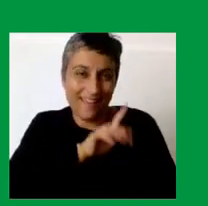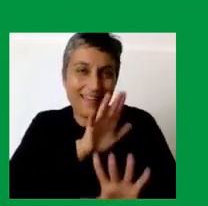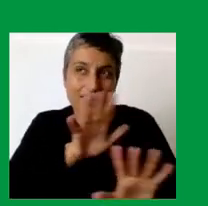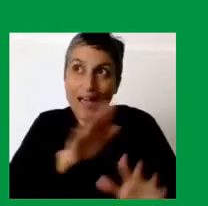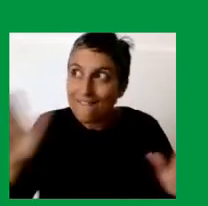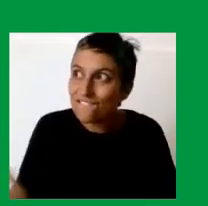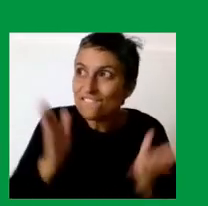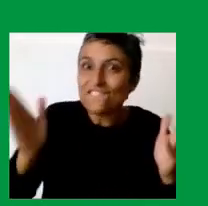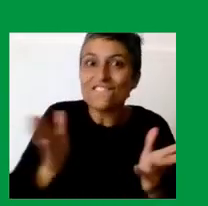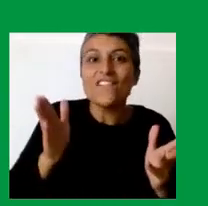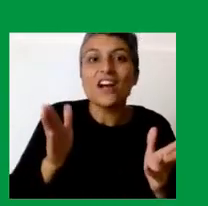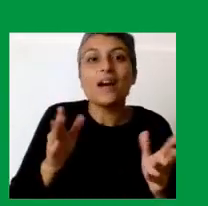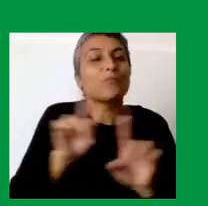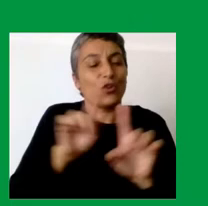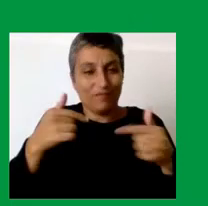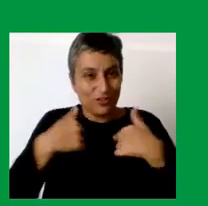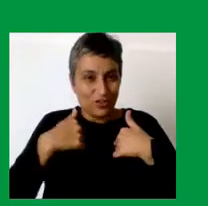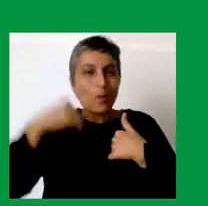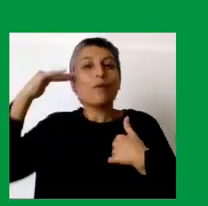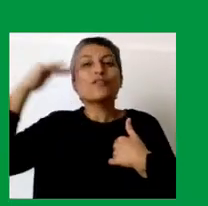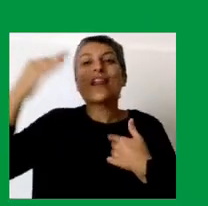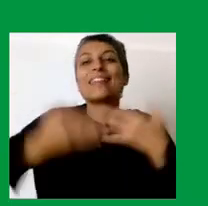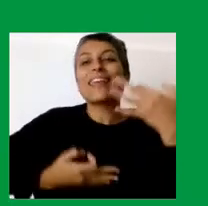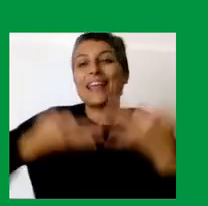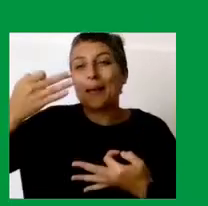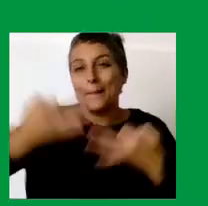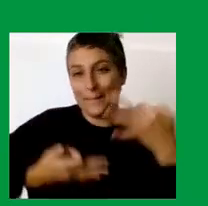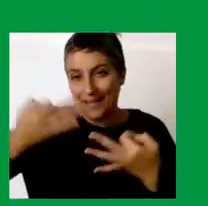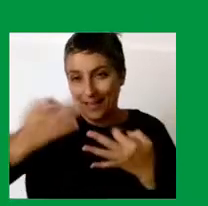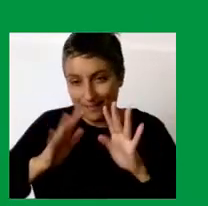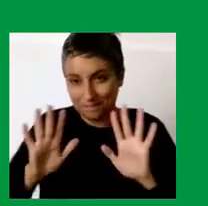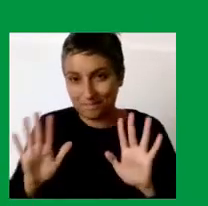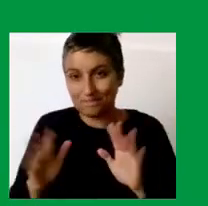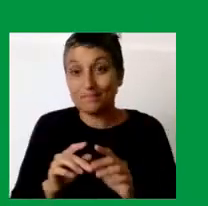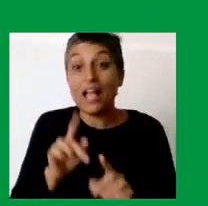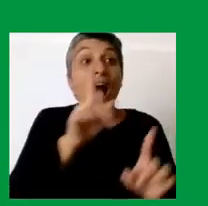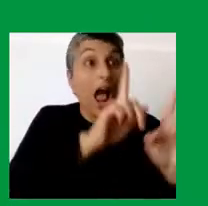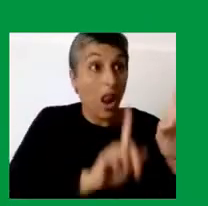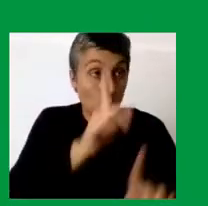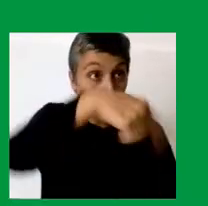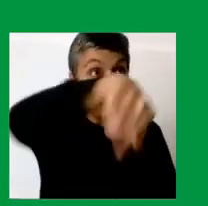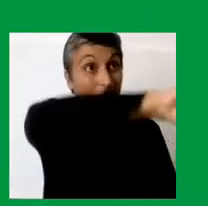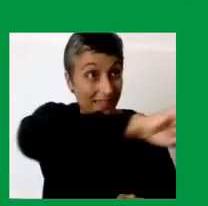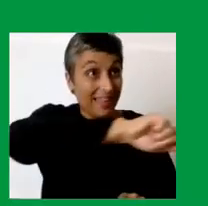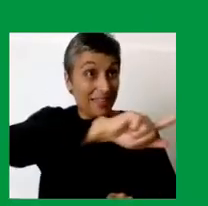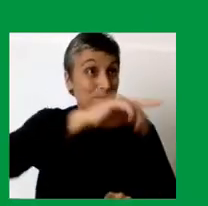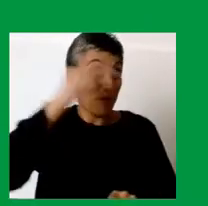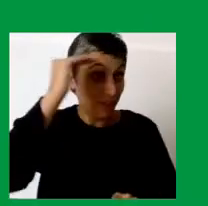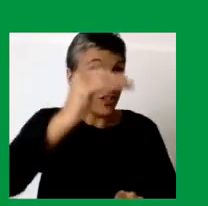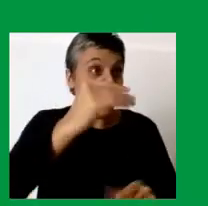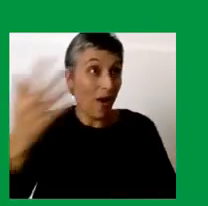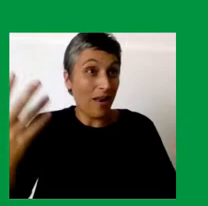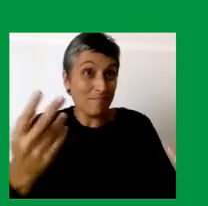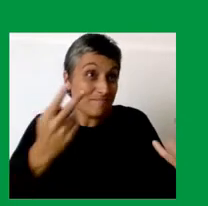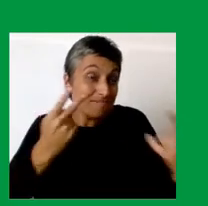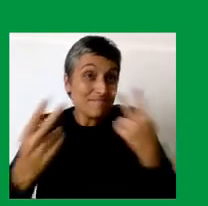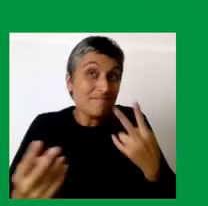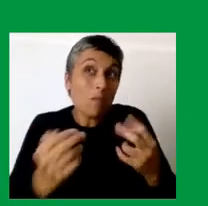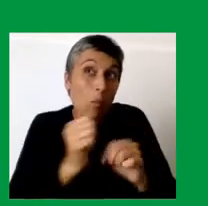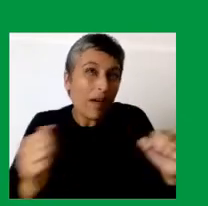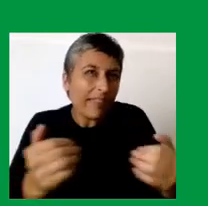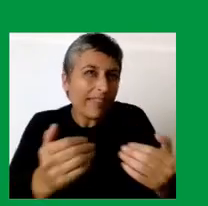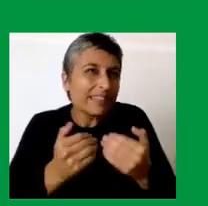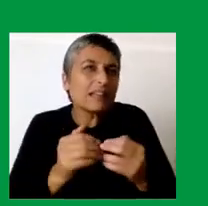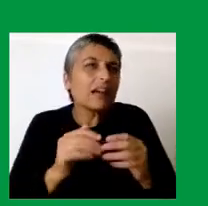No, yo soy docente de química, por ejemplo, me puede decir alguno de los docentes o las docentes profes que están acá ahora.